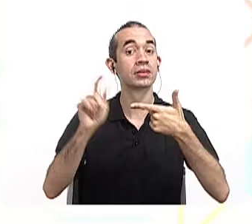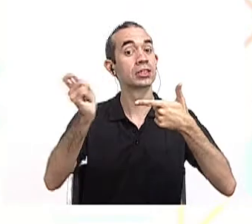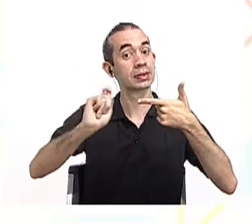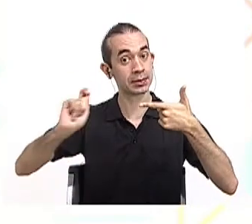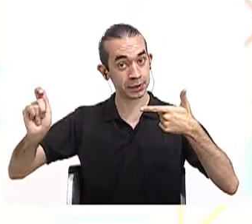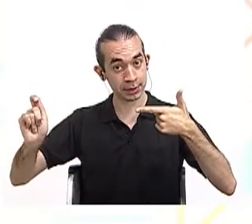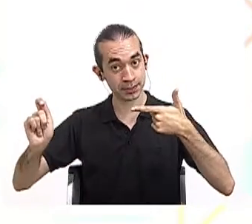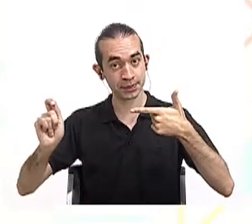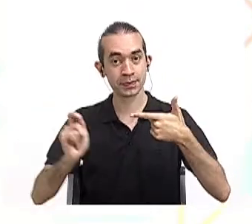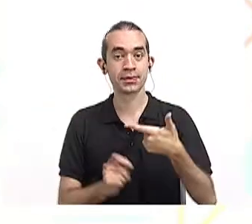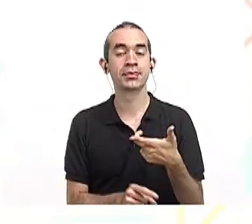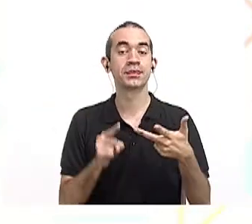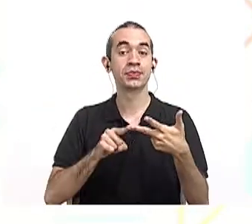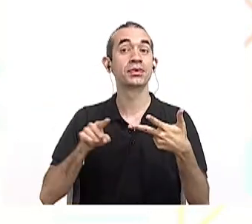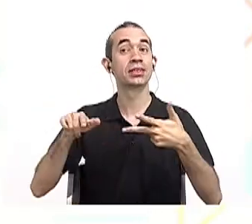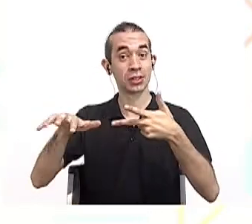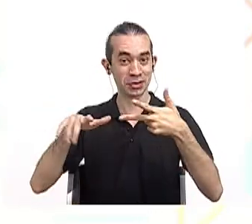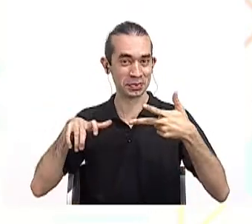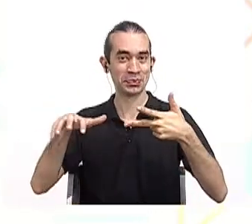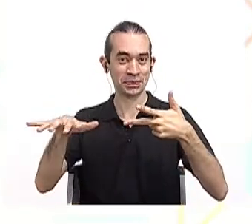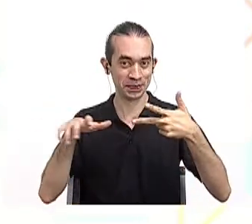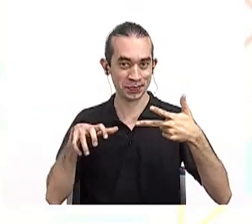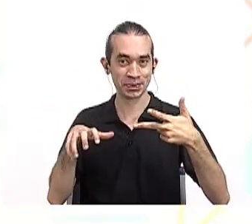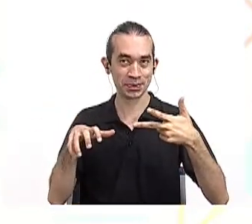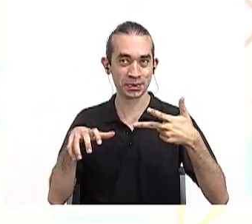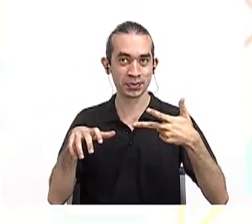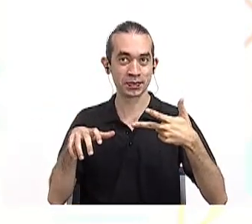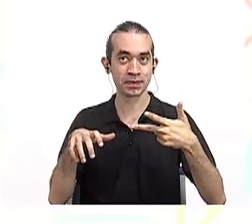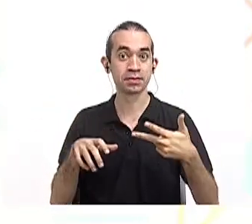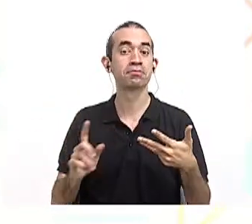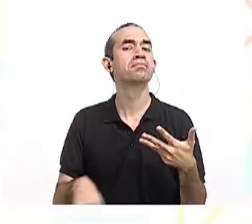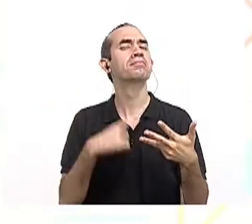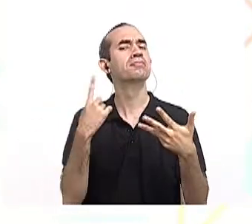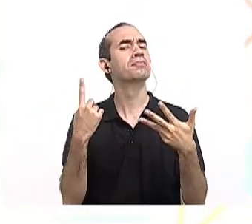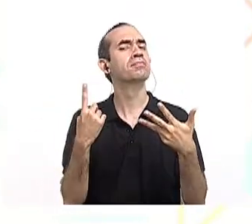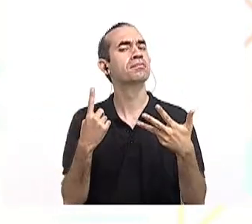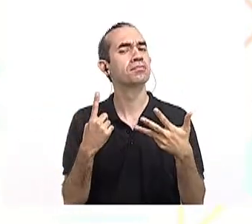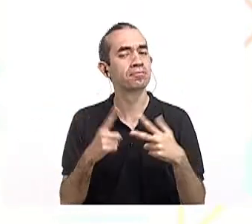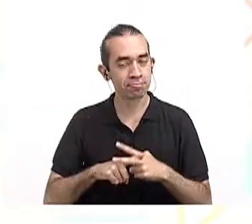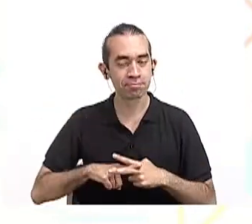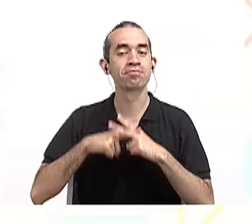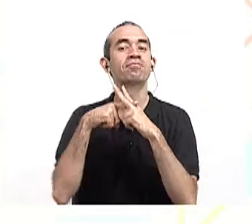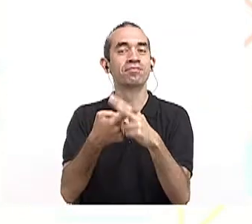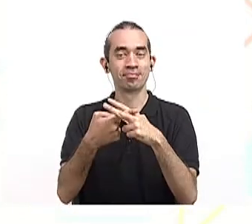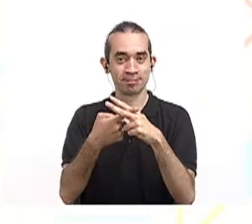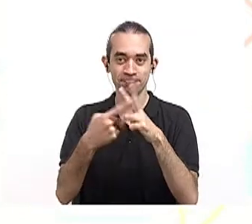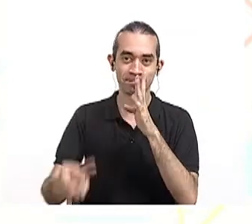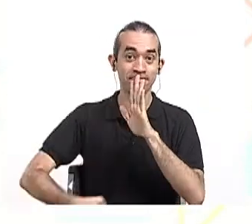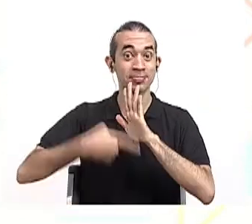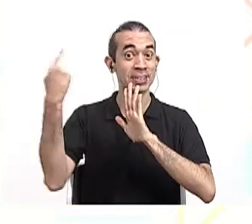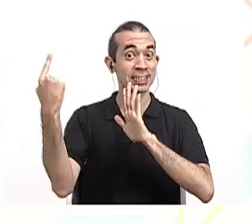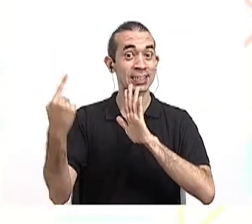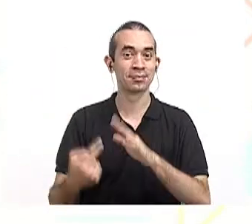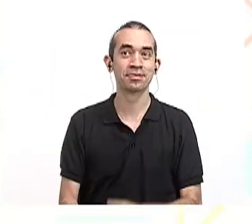para realizarlos, la calculadora y comenzamos de